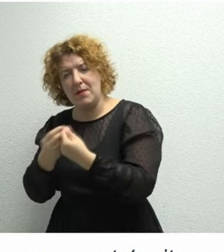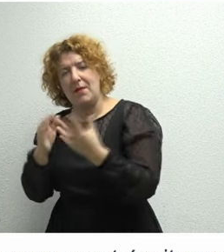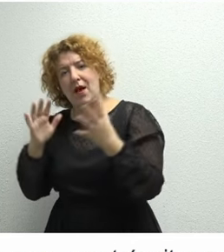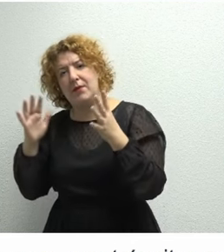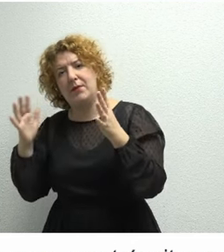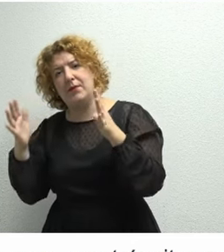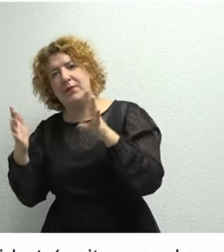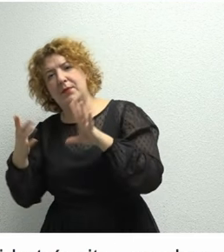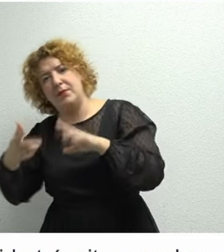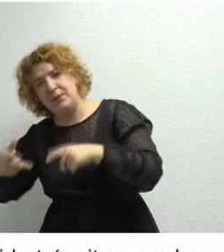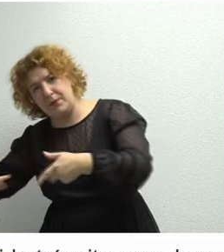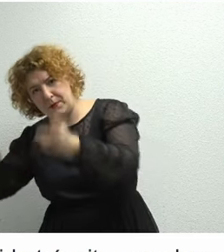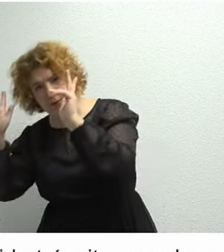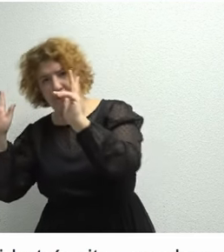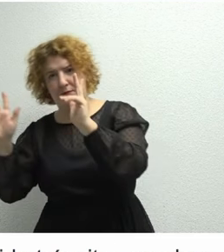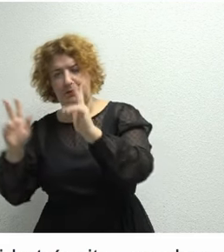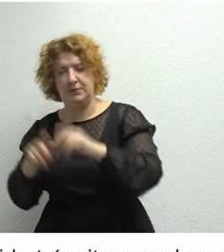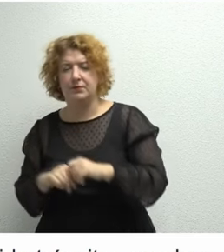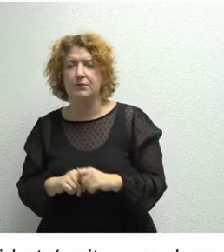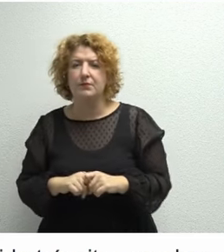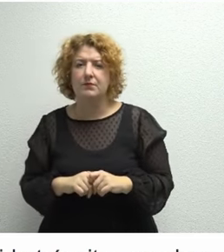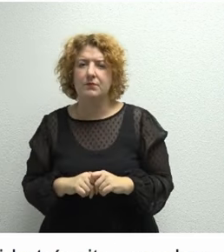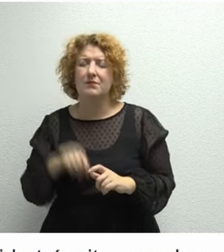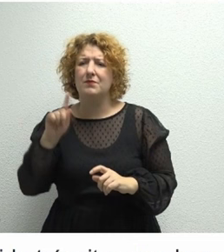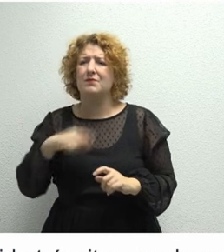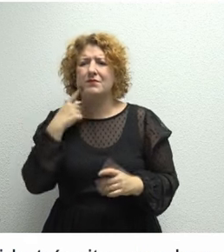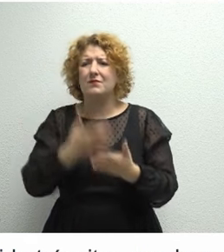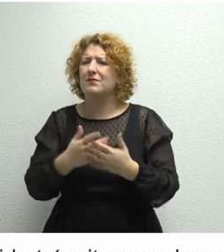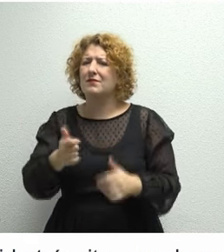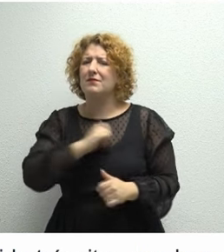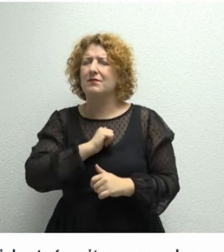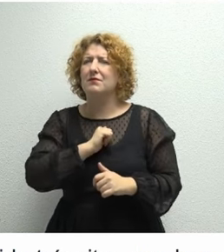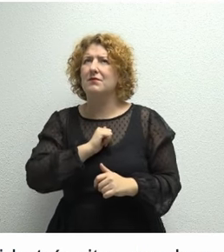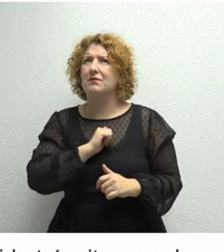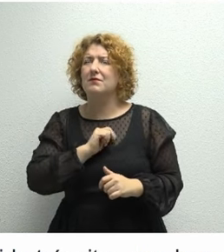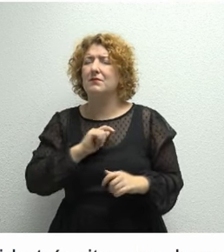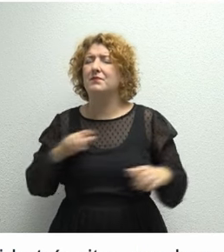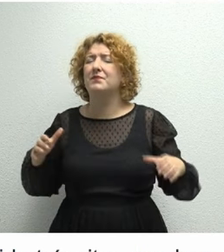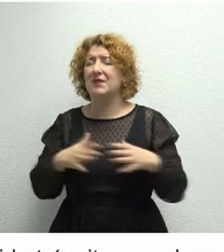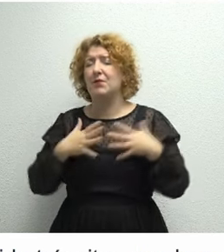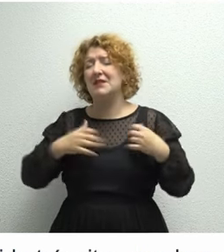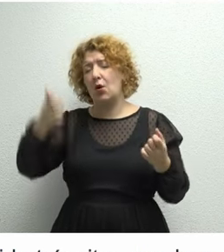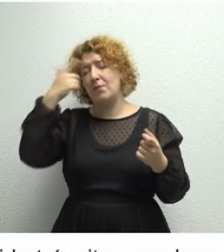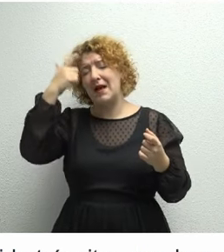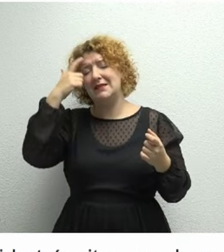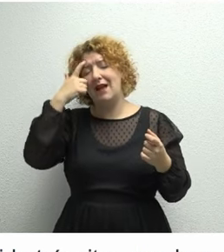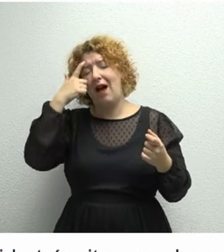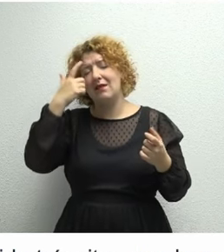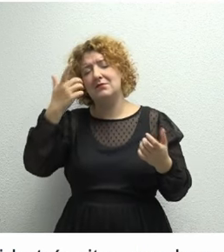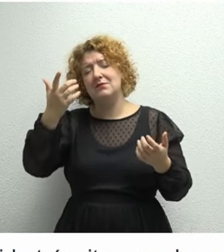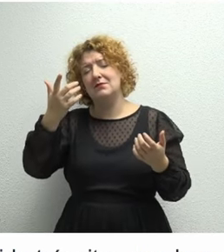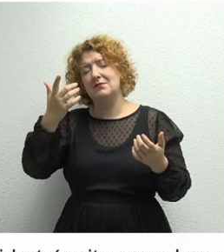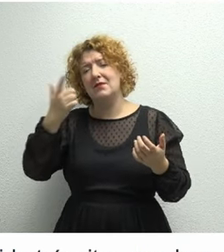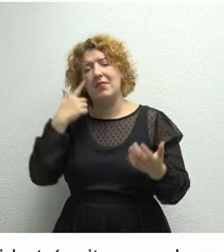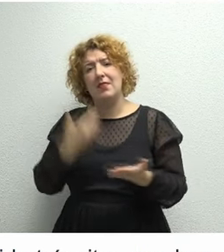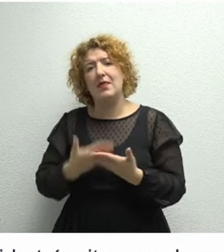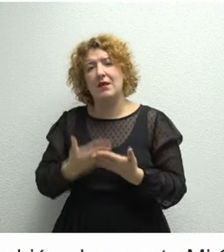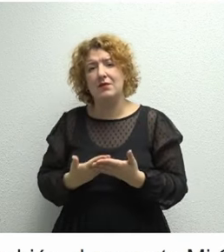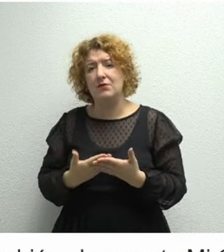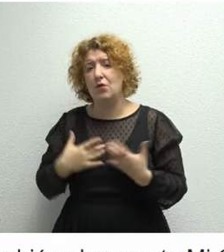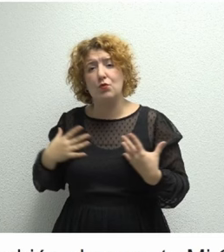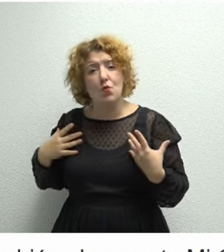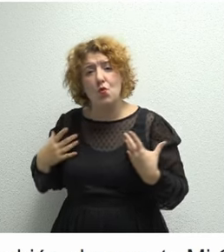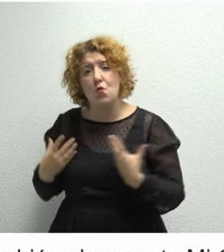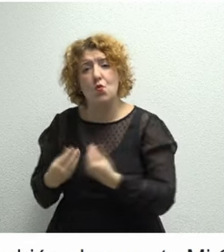para realmente eh demostrar y el trabajar con los equipos de Salud Mental comunitario que o vamos de la